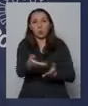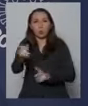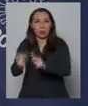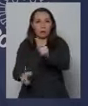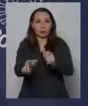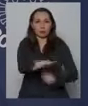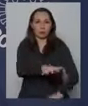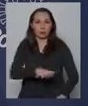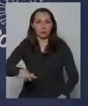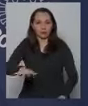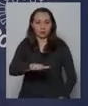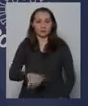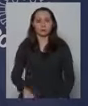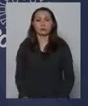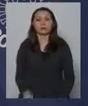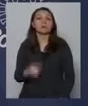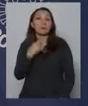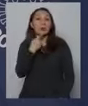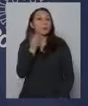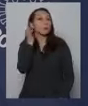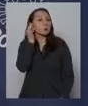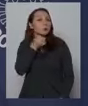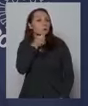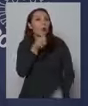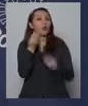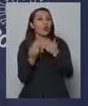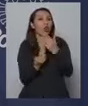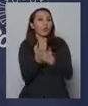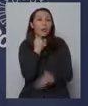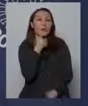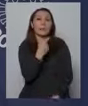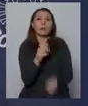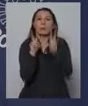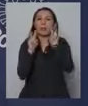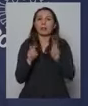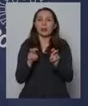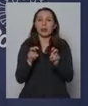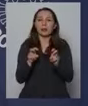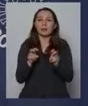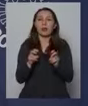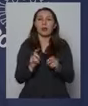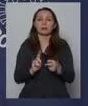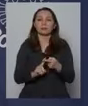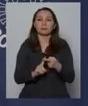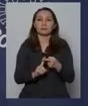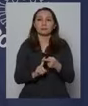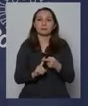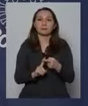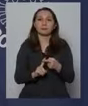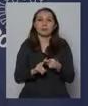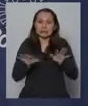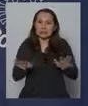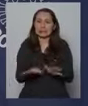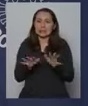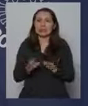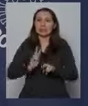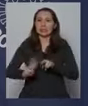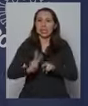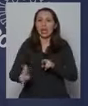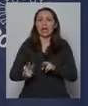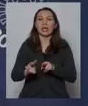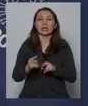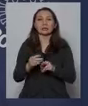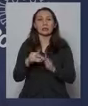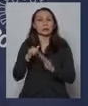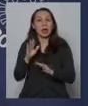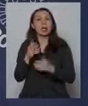población. Subsecretario, buenos días. Preguntarle respecto primero a los esfuerzos que se está haciendo, sobre